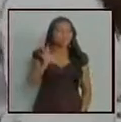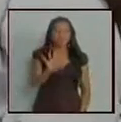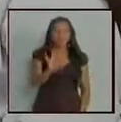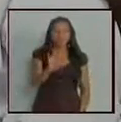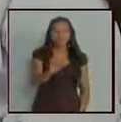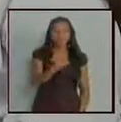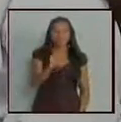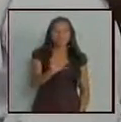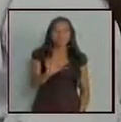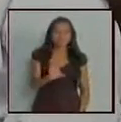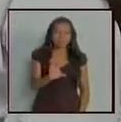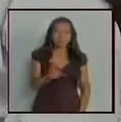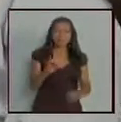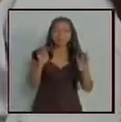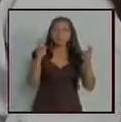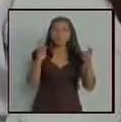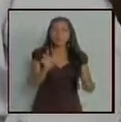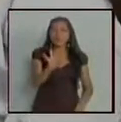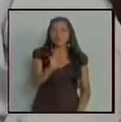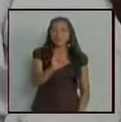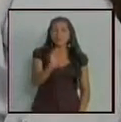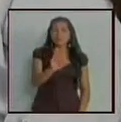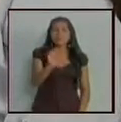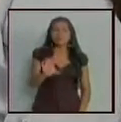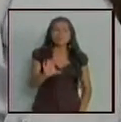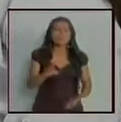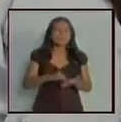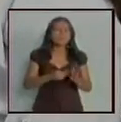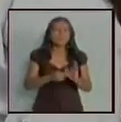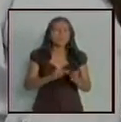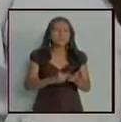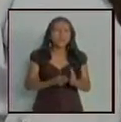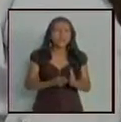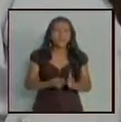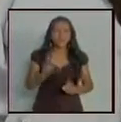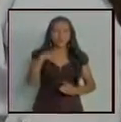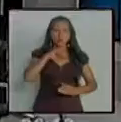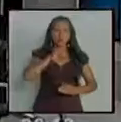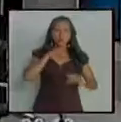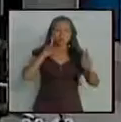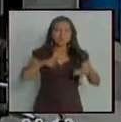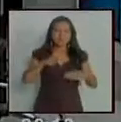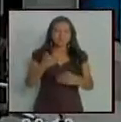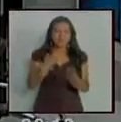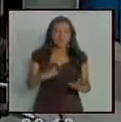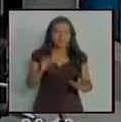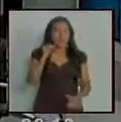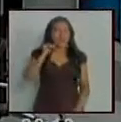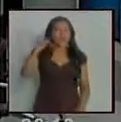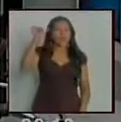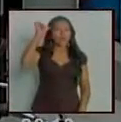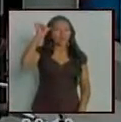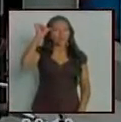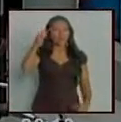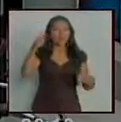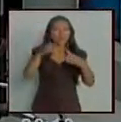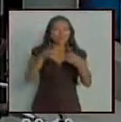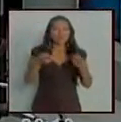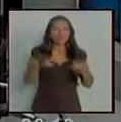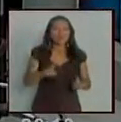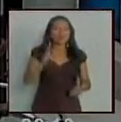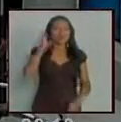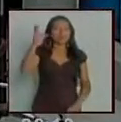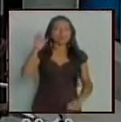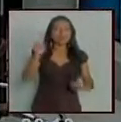decibeles. Explíquenos esto de los decibeles. El bebé escucha eso a 90 decibeles. ¿Cuánto escuchamos nosotros en promedio? ¿Hasta cuántos